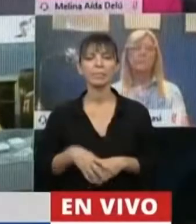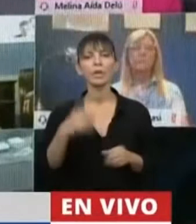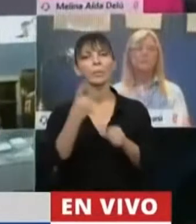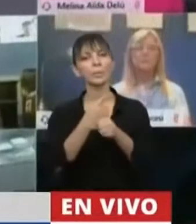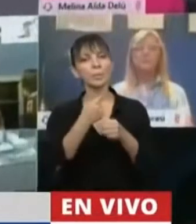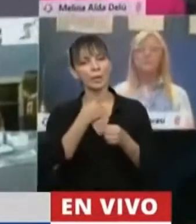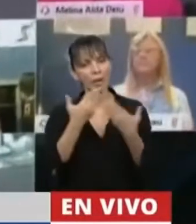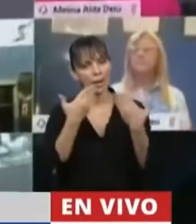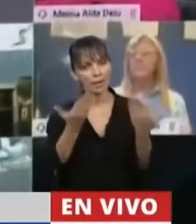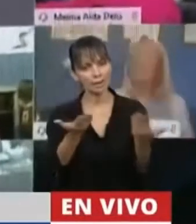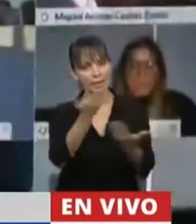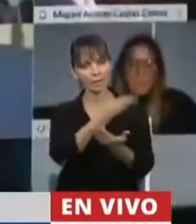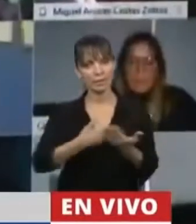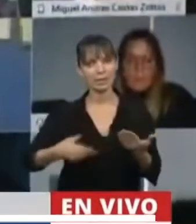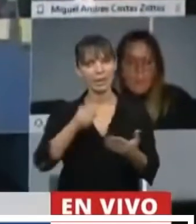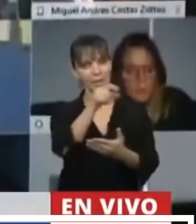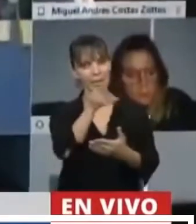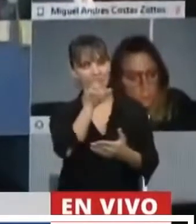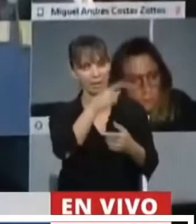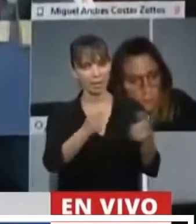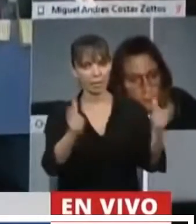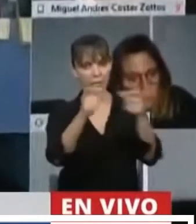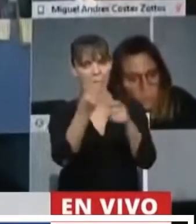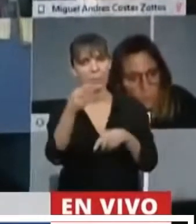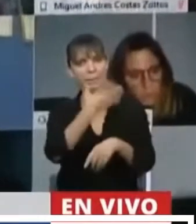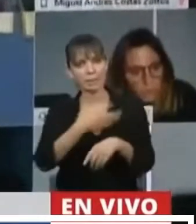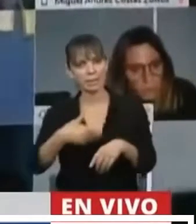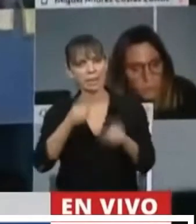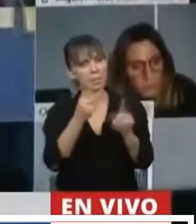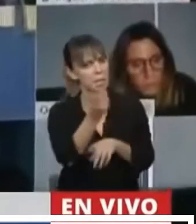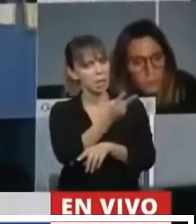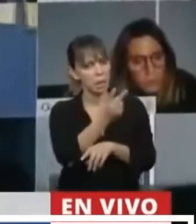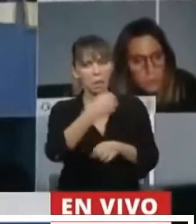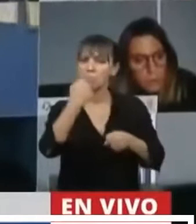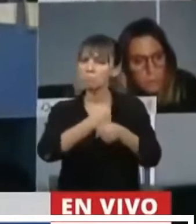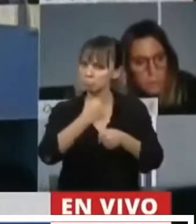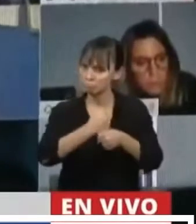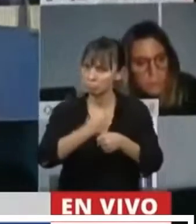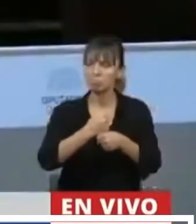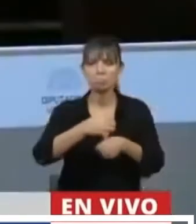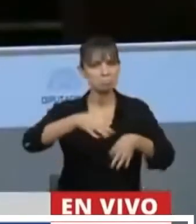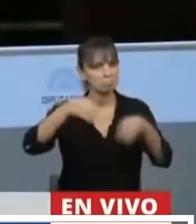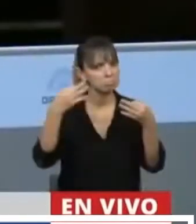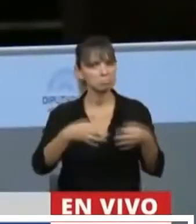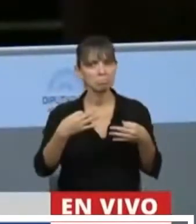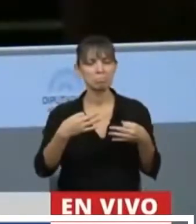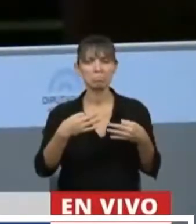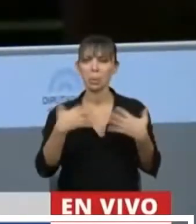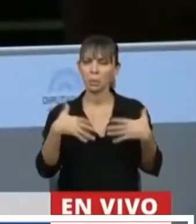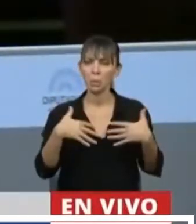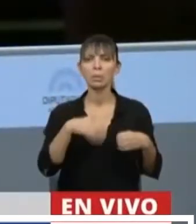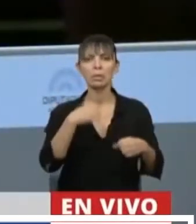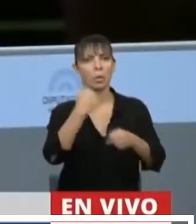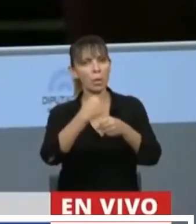La Comisión de Educación del Congreso Nacional aprobó el proyecto que modifica el artículo 109 de la Ley de Educación Nacional, que extiende la educación